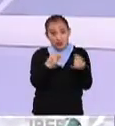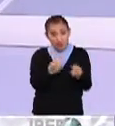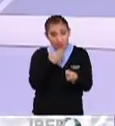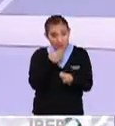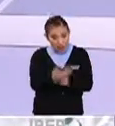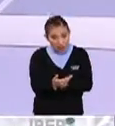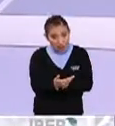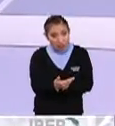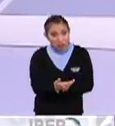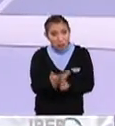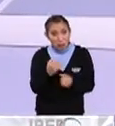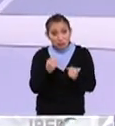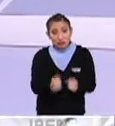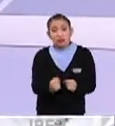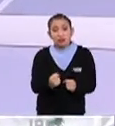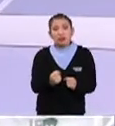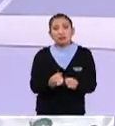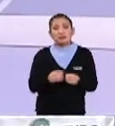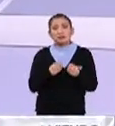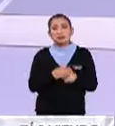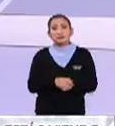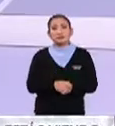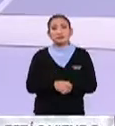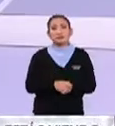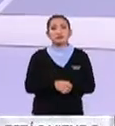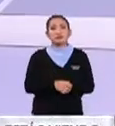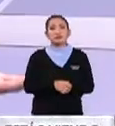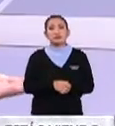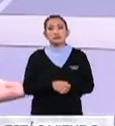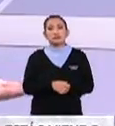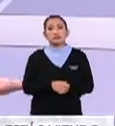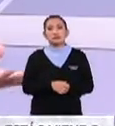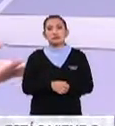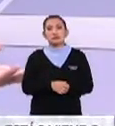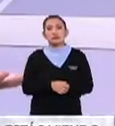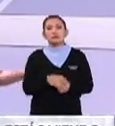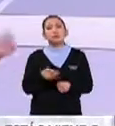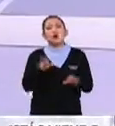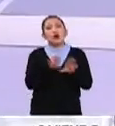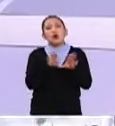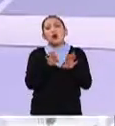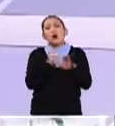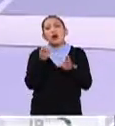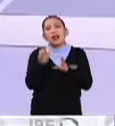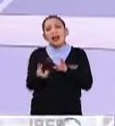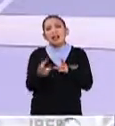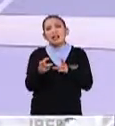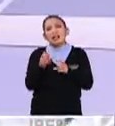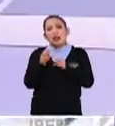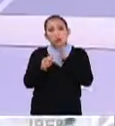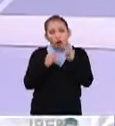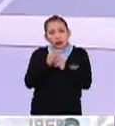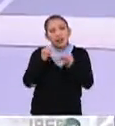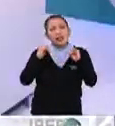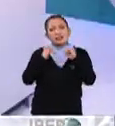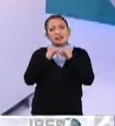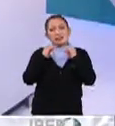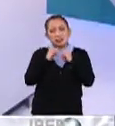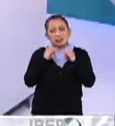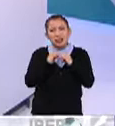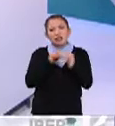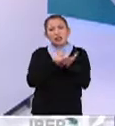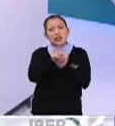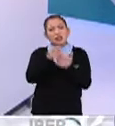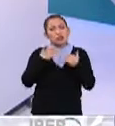ni siquiera la certeza de que van a vivir bien. Pero que, ¿cómo vamos en esa parte global, institucional,